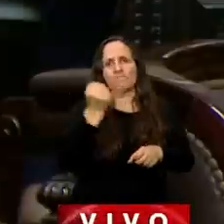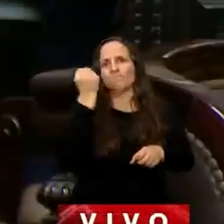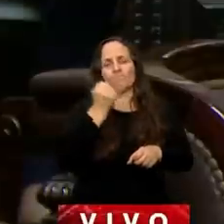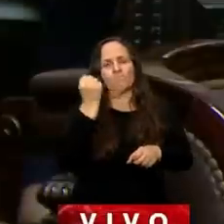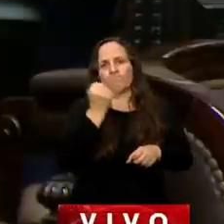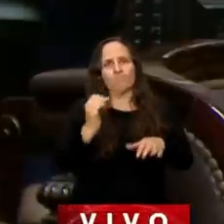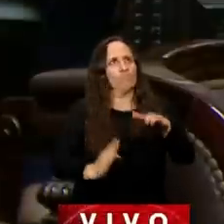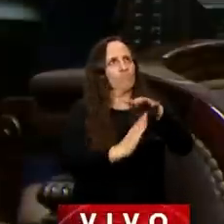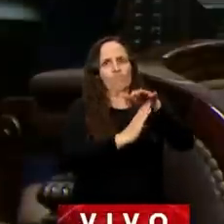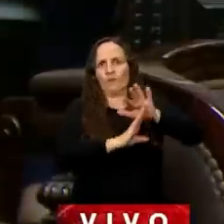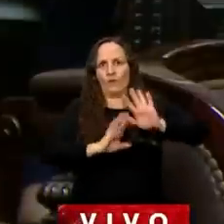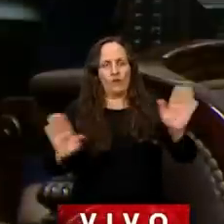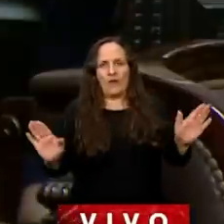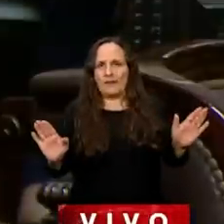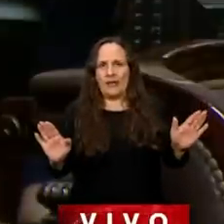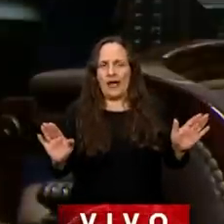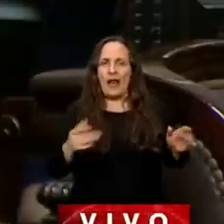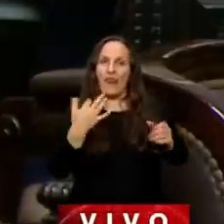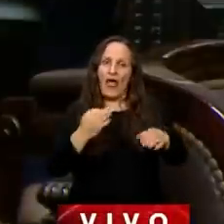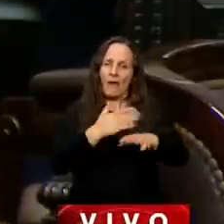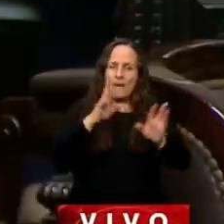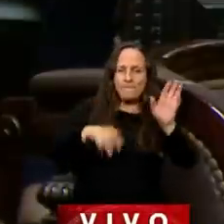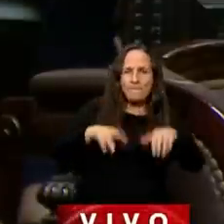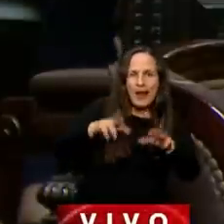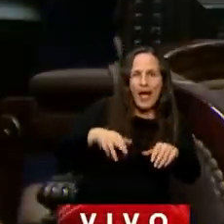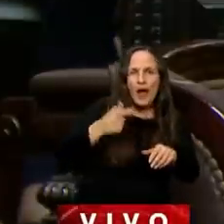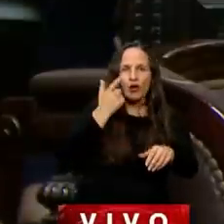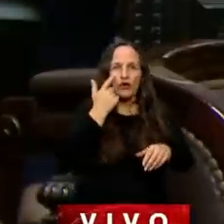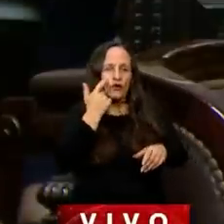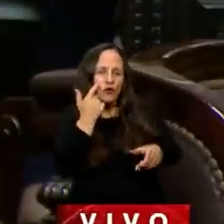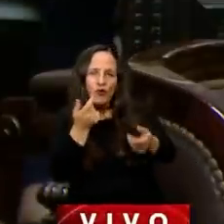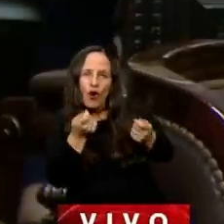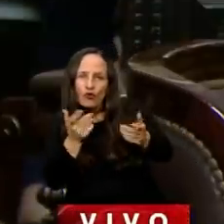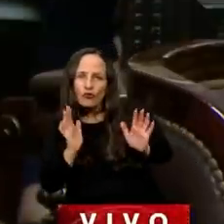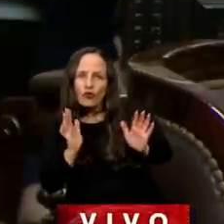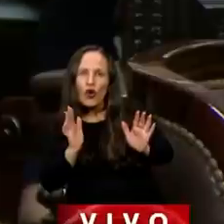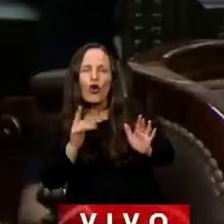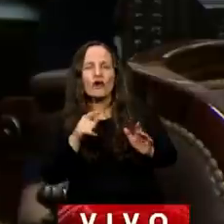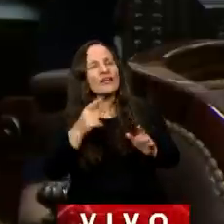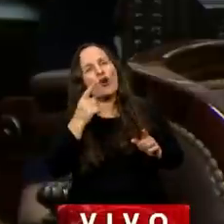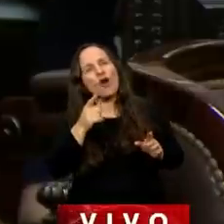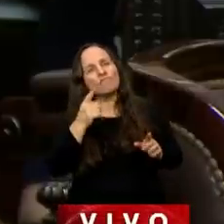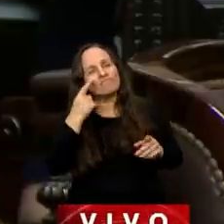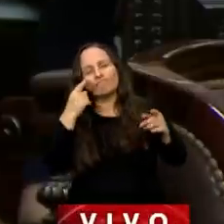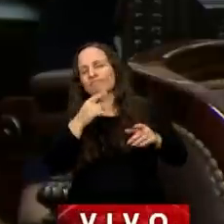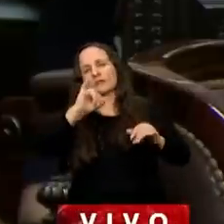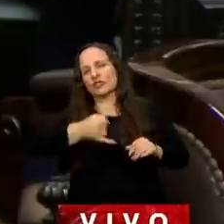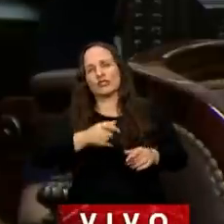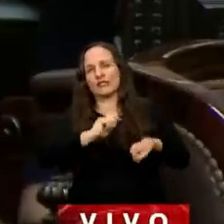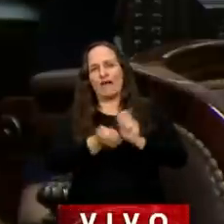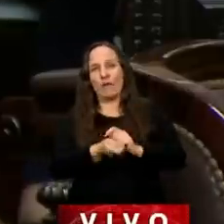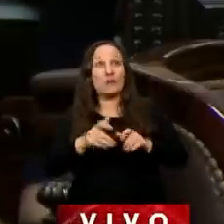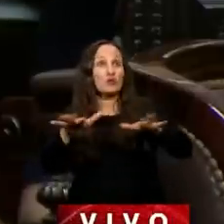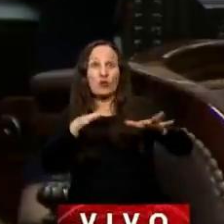la centralidad, hacerlo además con planificación, con monitoreo y desde ya con vocación de transformar, porque la realidad que tenemos nos